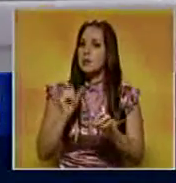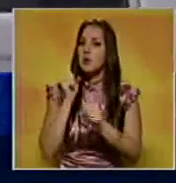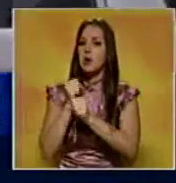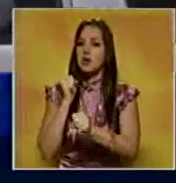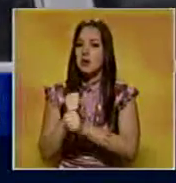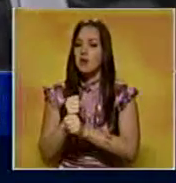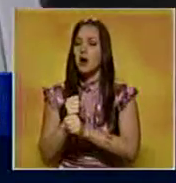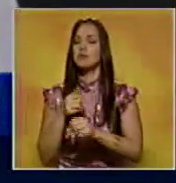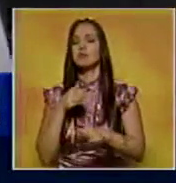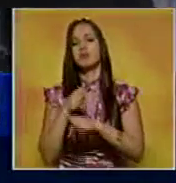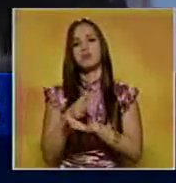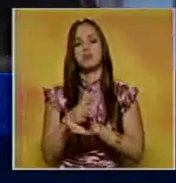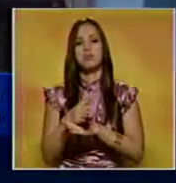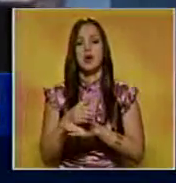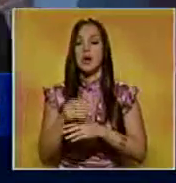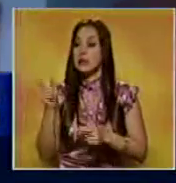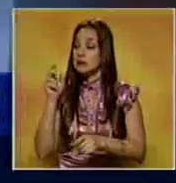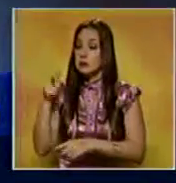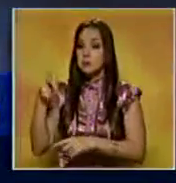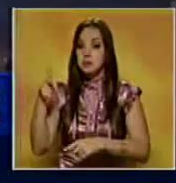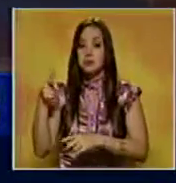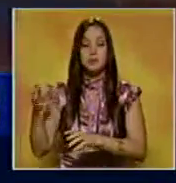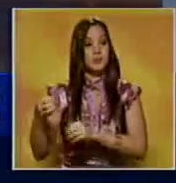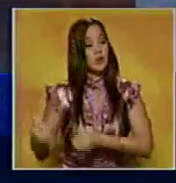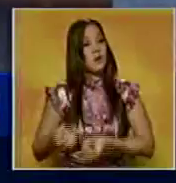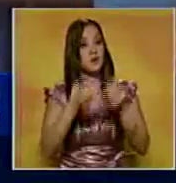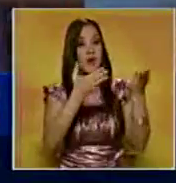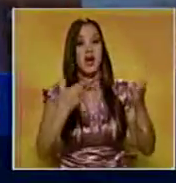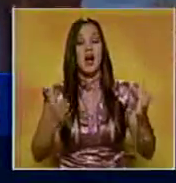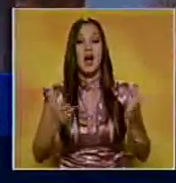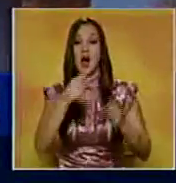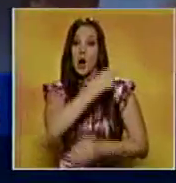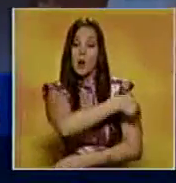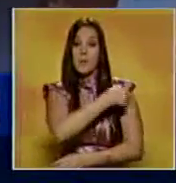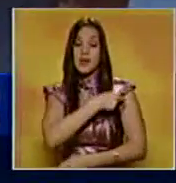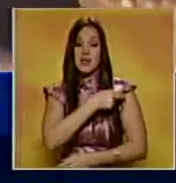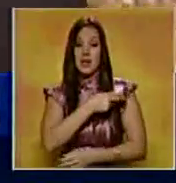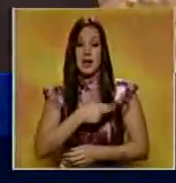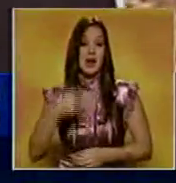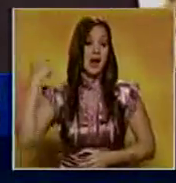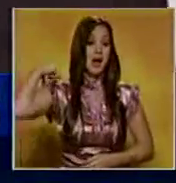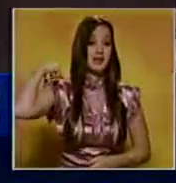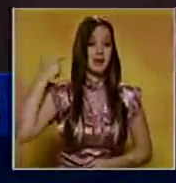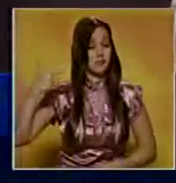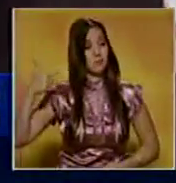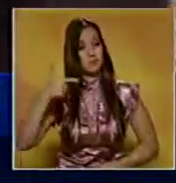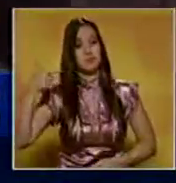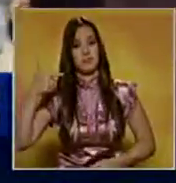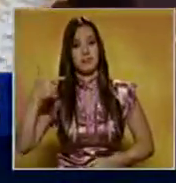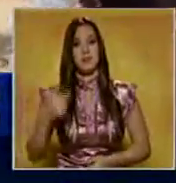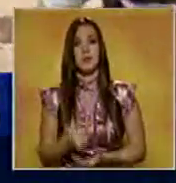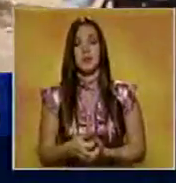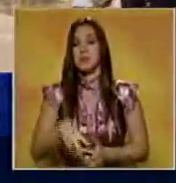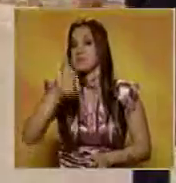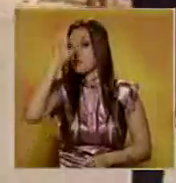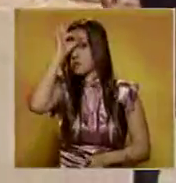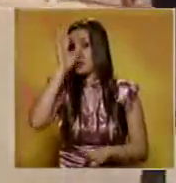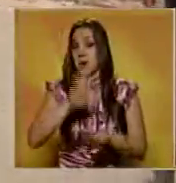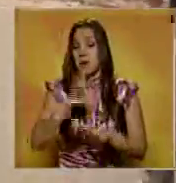el oficial fue atendido en el hospital de san juan de los morros donde falleció de un disparo en la espalda hasta ahora se desconoce el motivo de